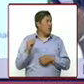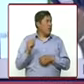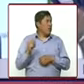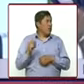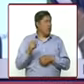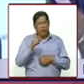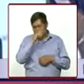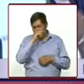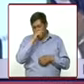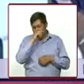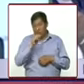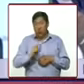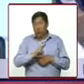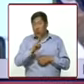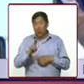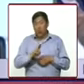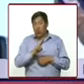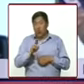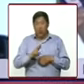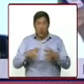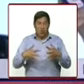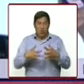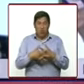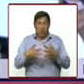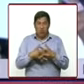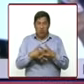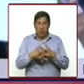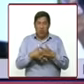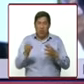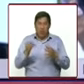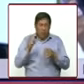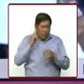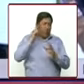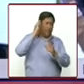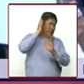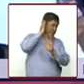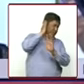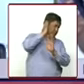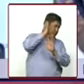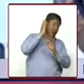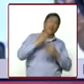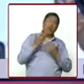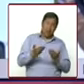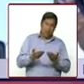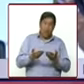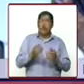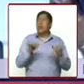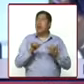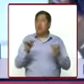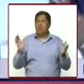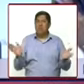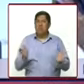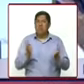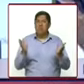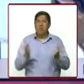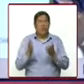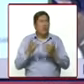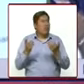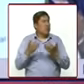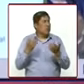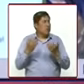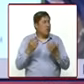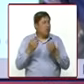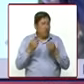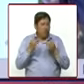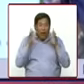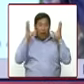no solo son utilizados para generar bloqueo y también destrucción de bienes del Estado, sino también para generar un